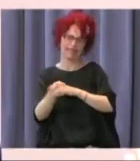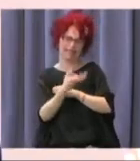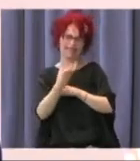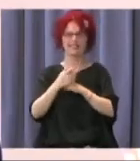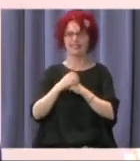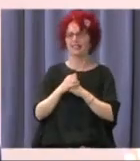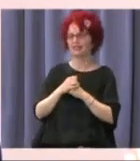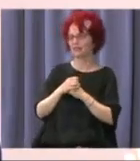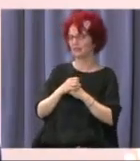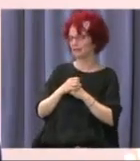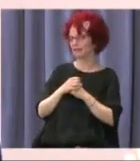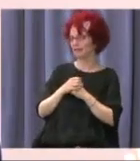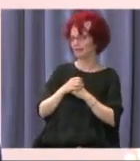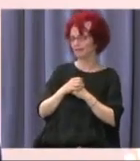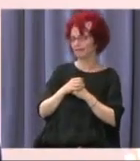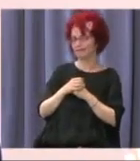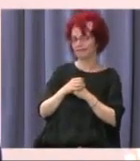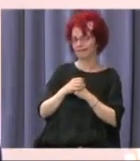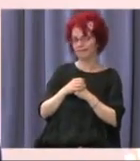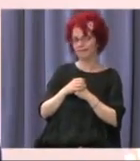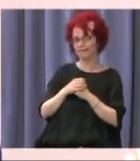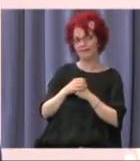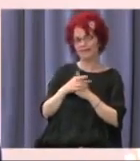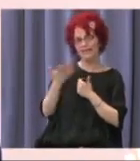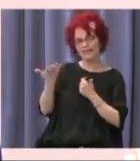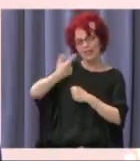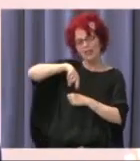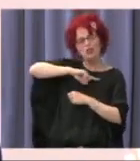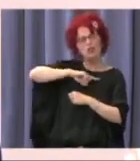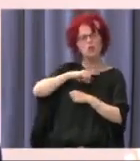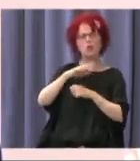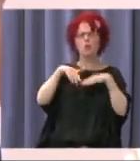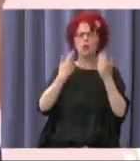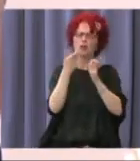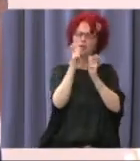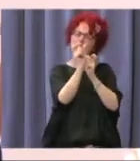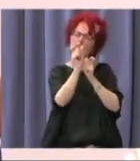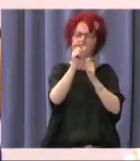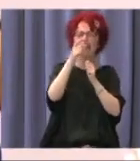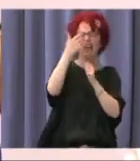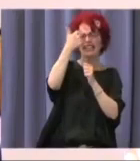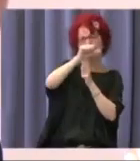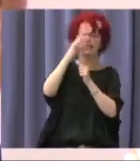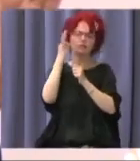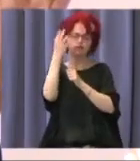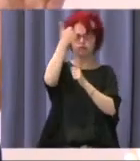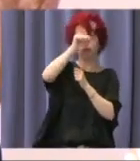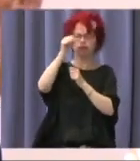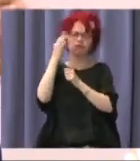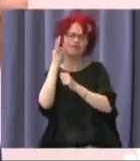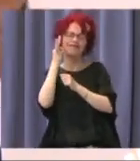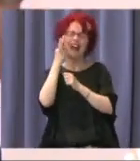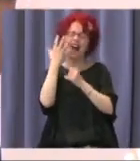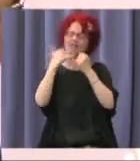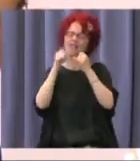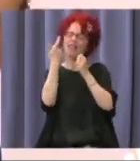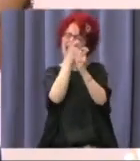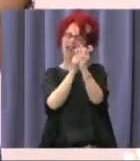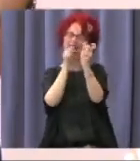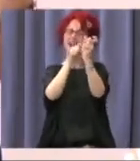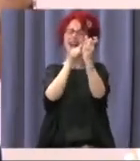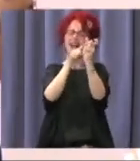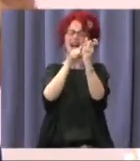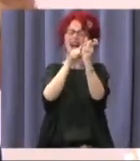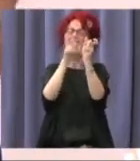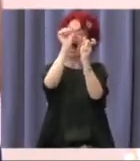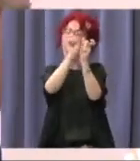este tipo de cosas. Bueno, ahí lo decía prácticamente. ¿Dónde funciona la arroba? pues en la publicidad. Es que la publicidad cabe todo y hay